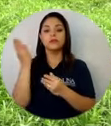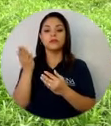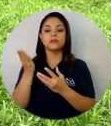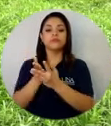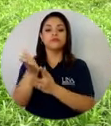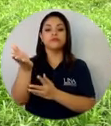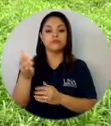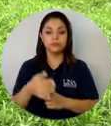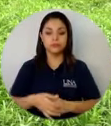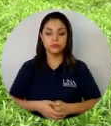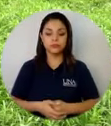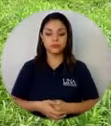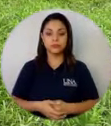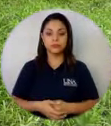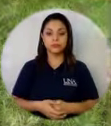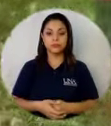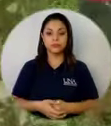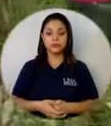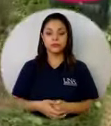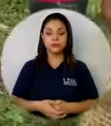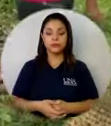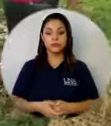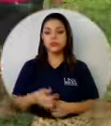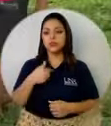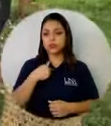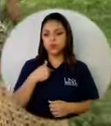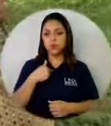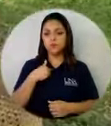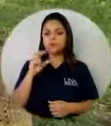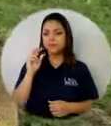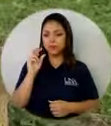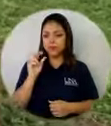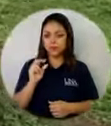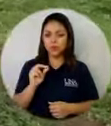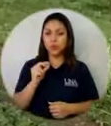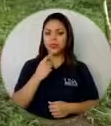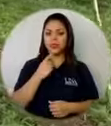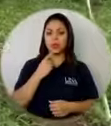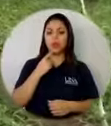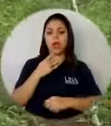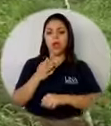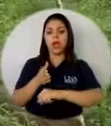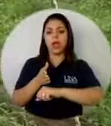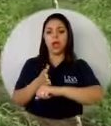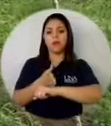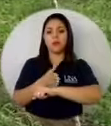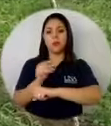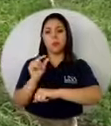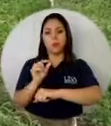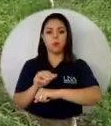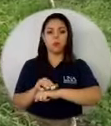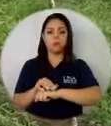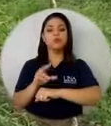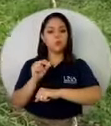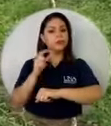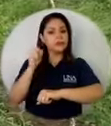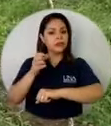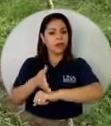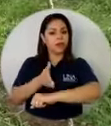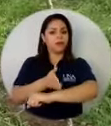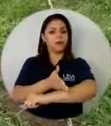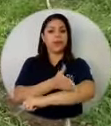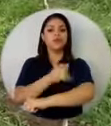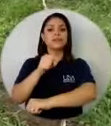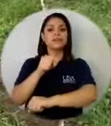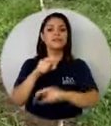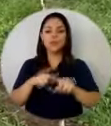manera muchísimo más fácil. Yo no diría que hemos avanzado poco, porque en realidad hemos avanzado.